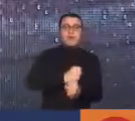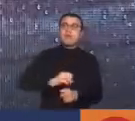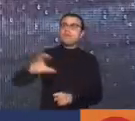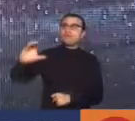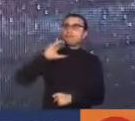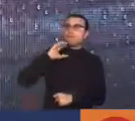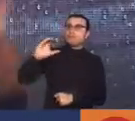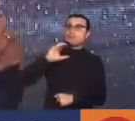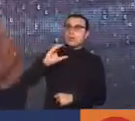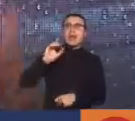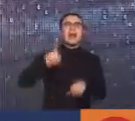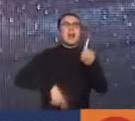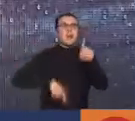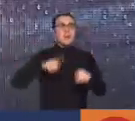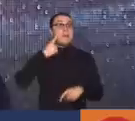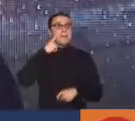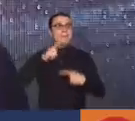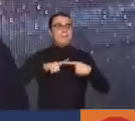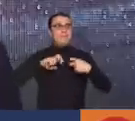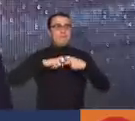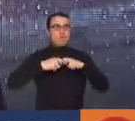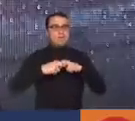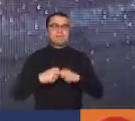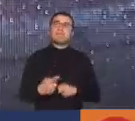salario. Aquí viene el primer problema.